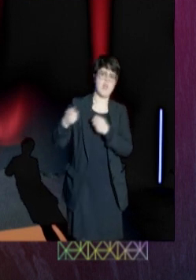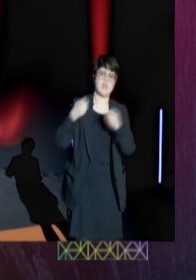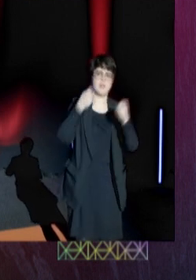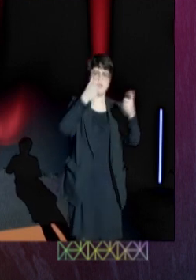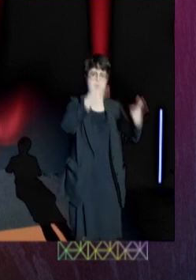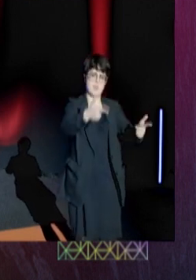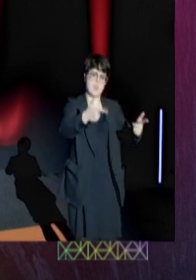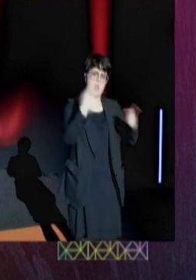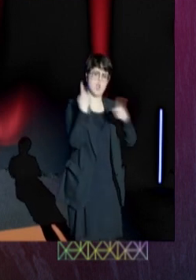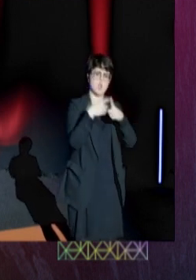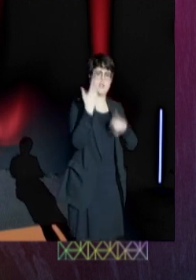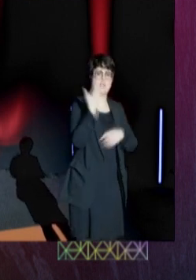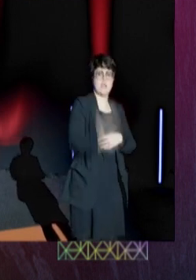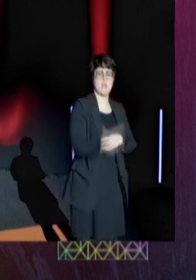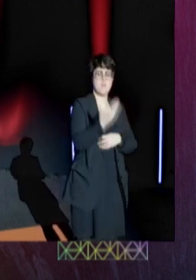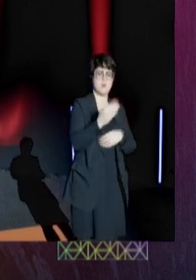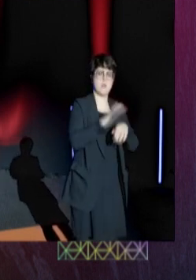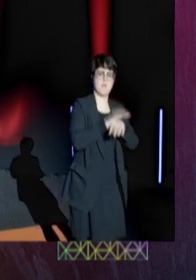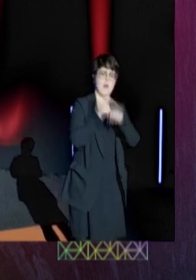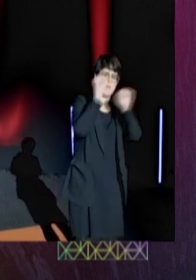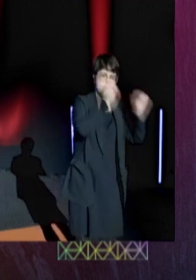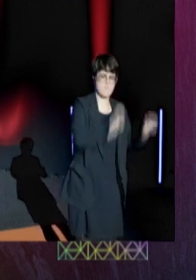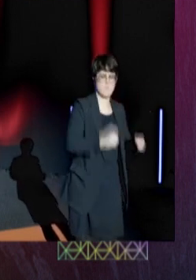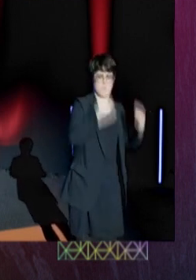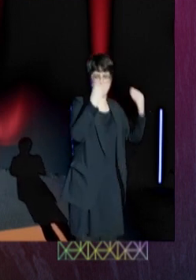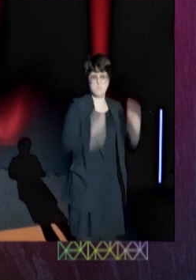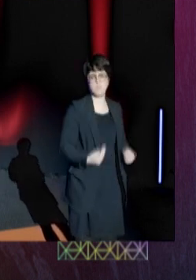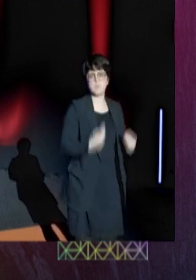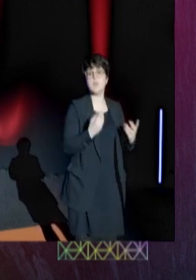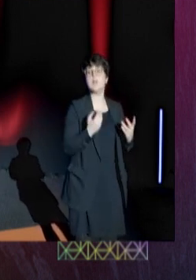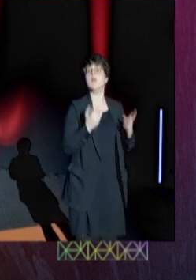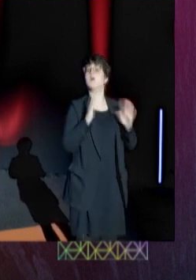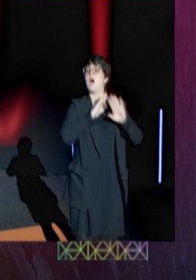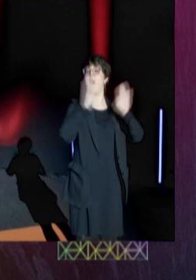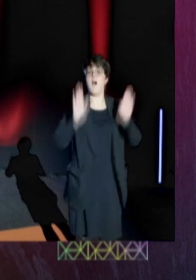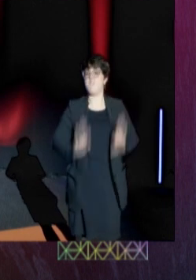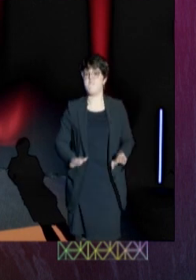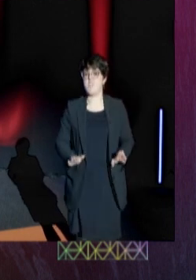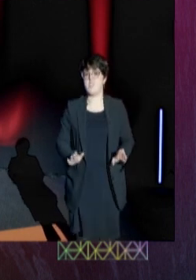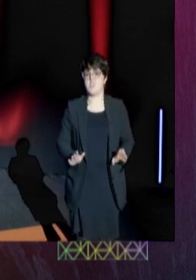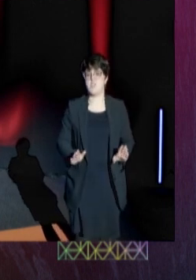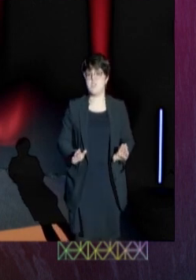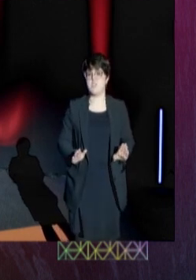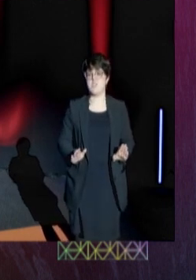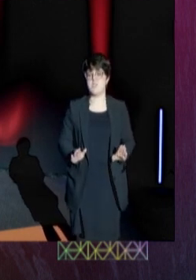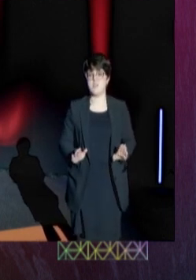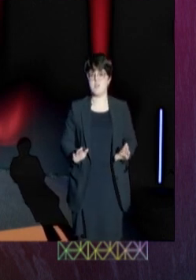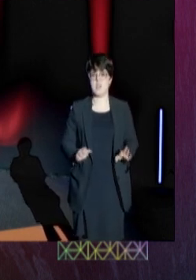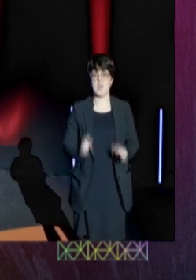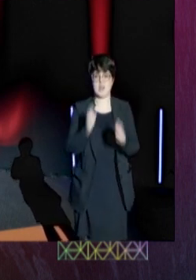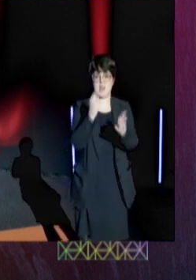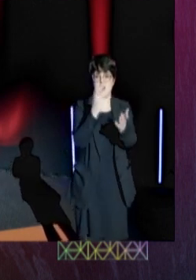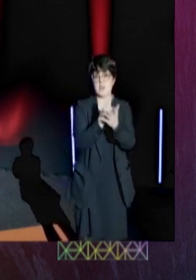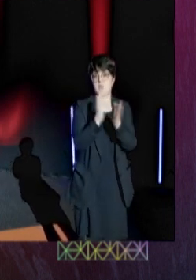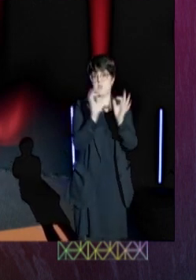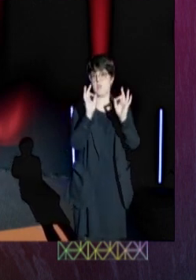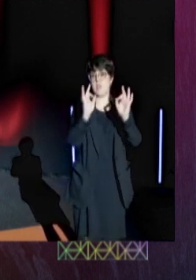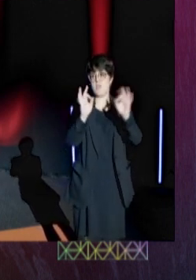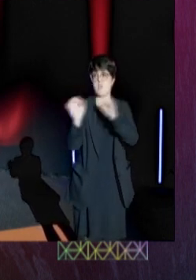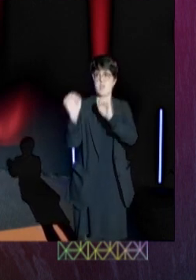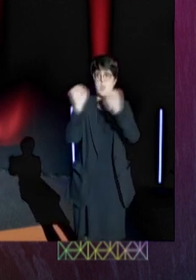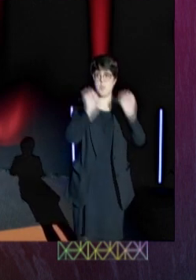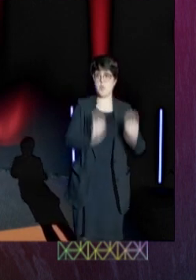importantes a la hora de reforzar la protección ahí sino que al final eh eh digamos el reto de de de la